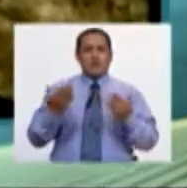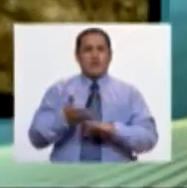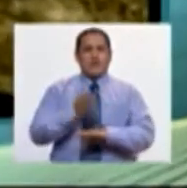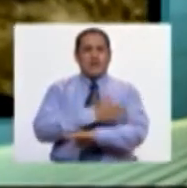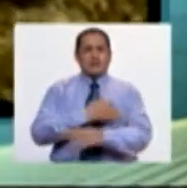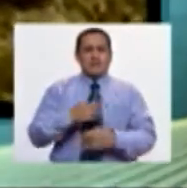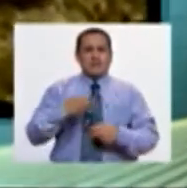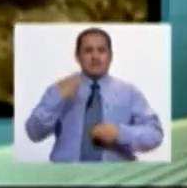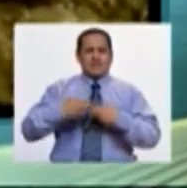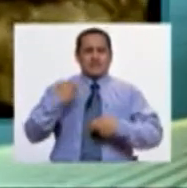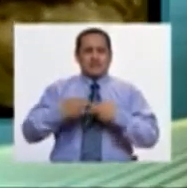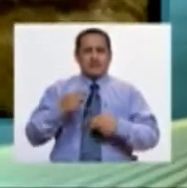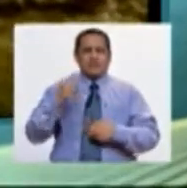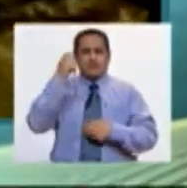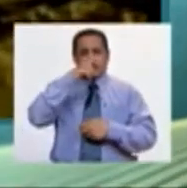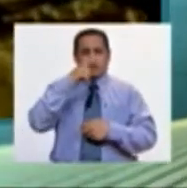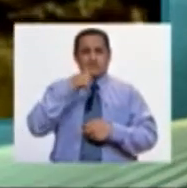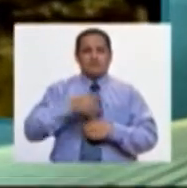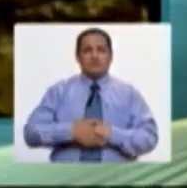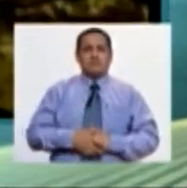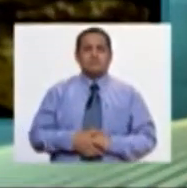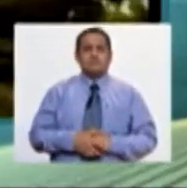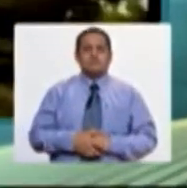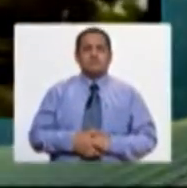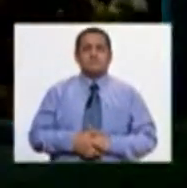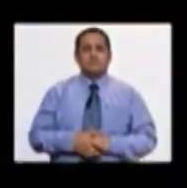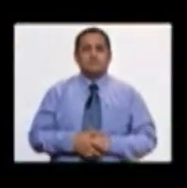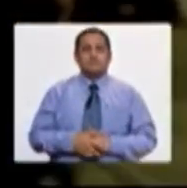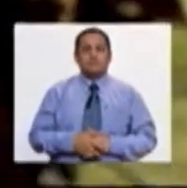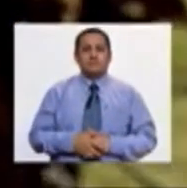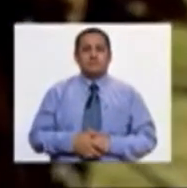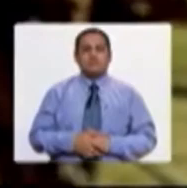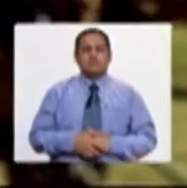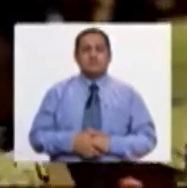hayan sido más adversas, incluso fatales.